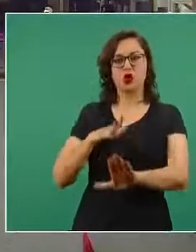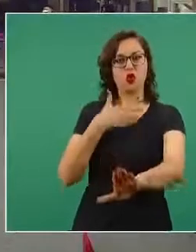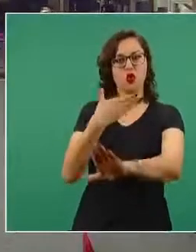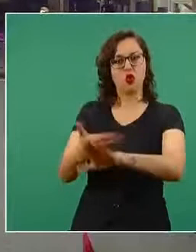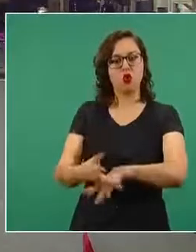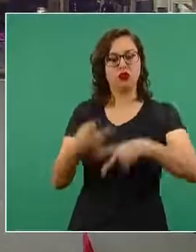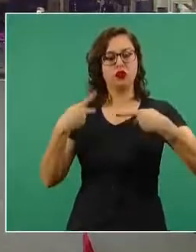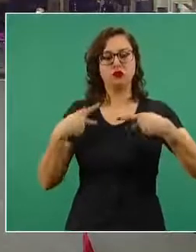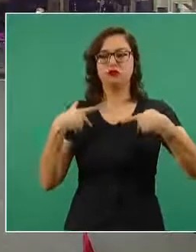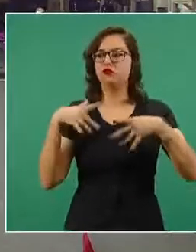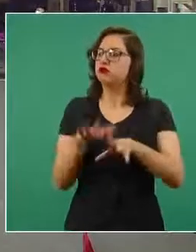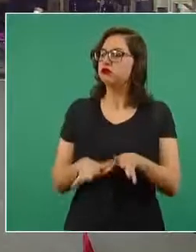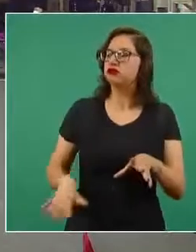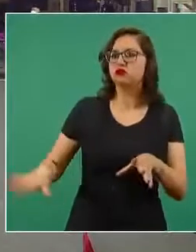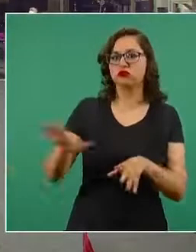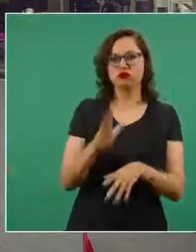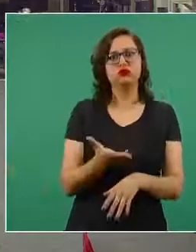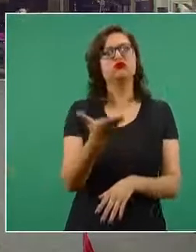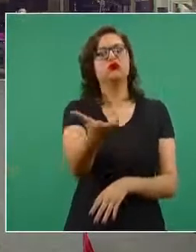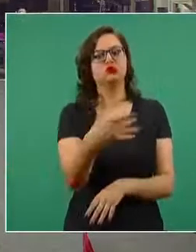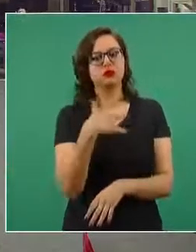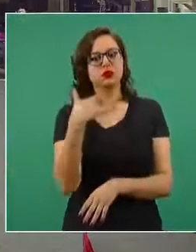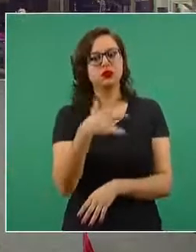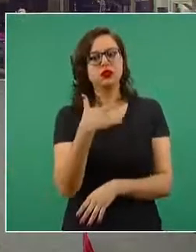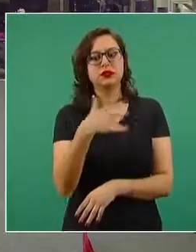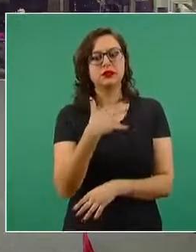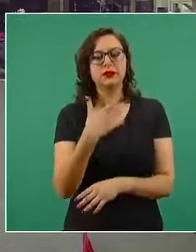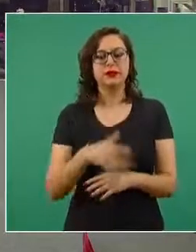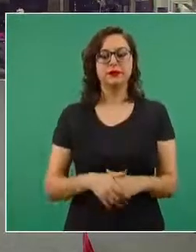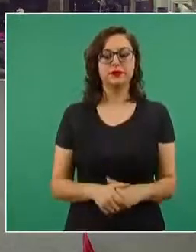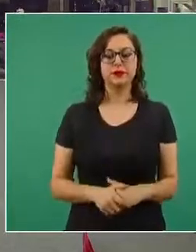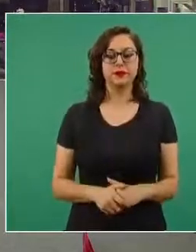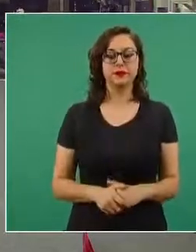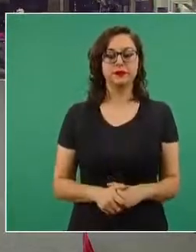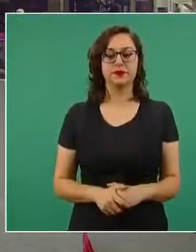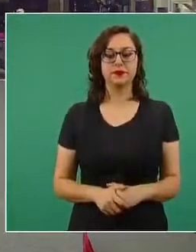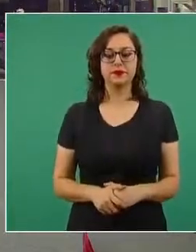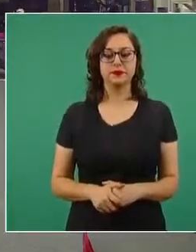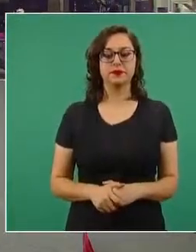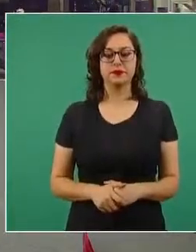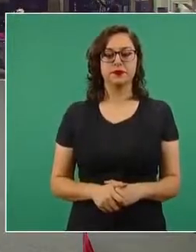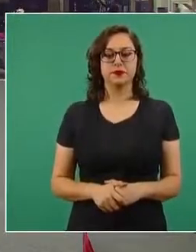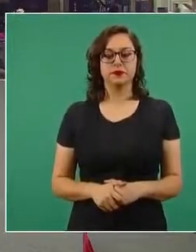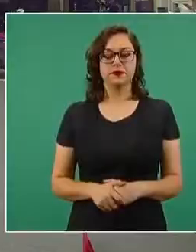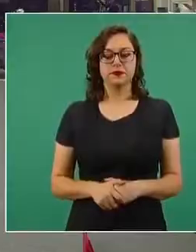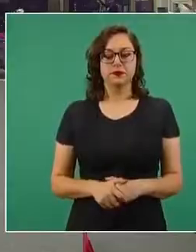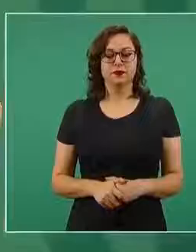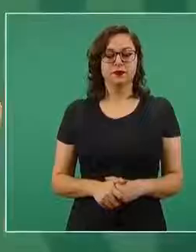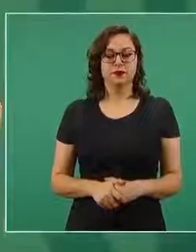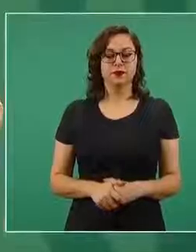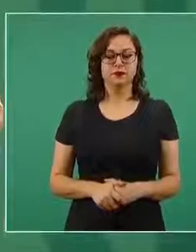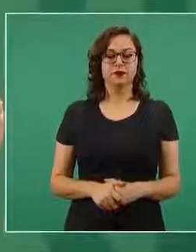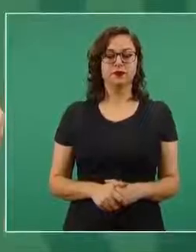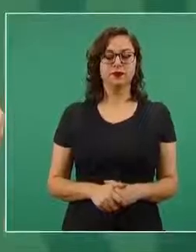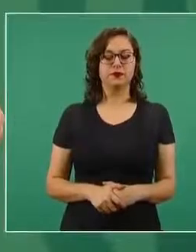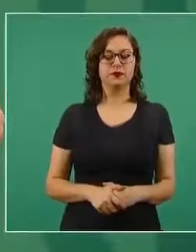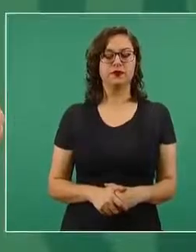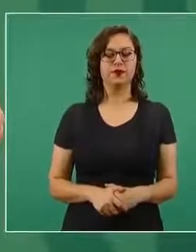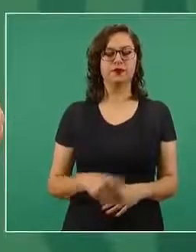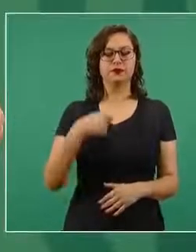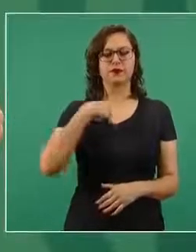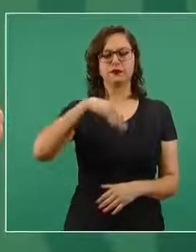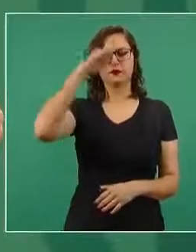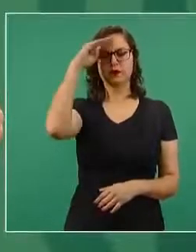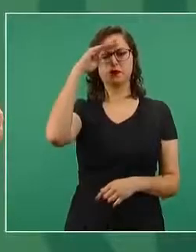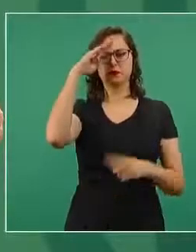presidente. Gracias. Bueno, yo pienso que todos los ciudadanos tenemos el derecho de